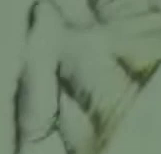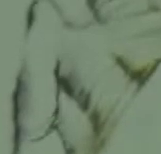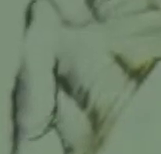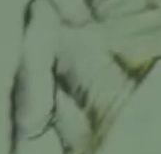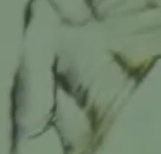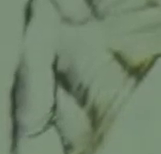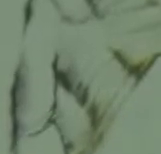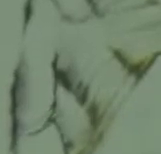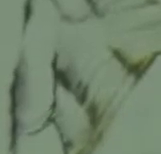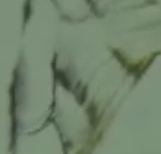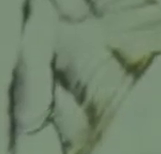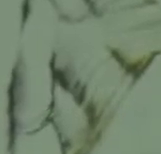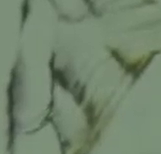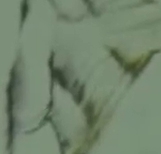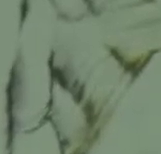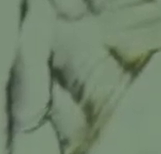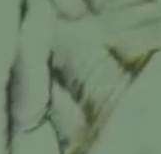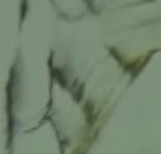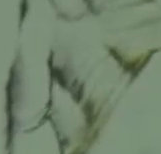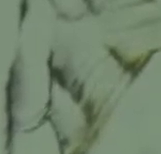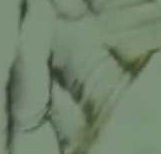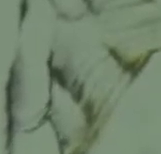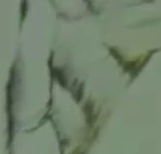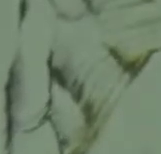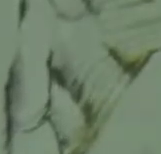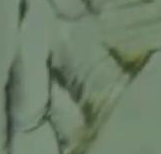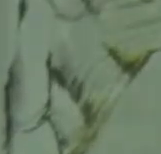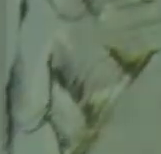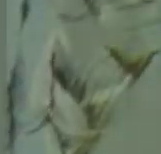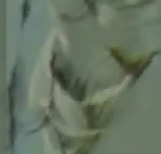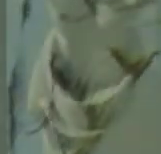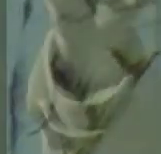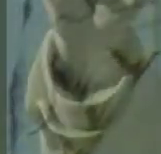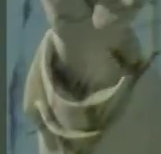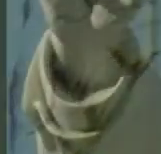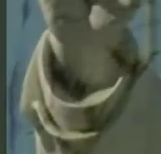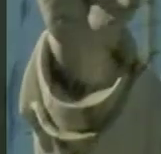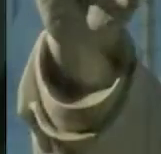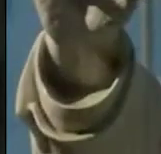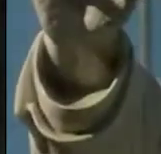escribir por Cuba, América y el mundo.